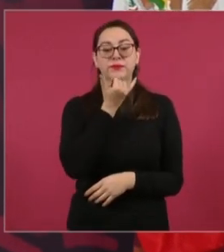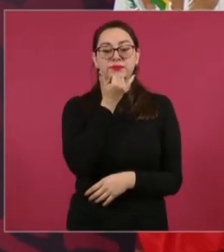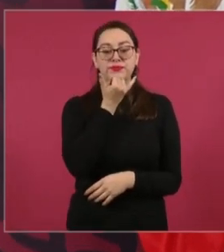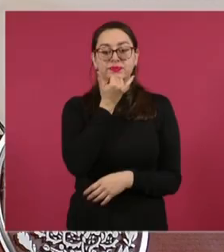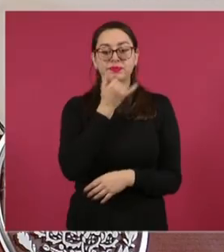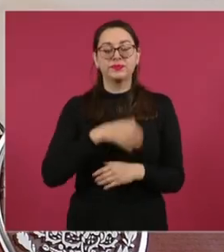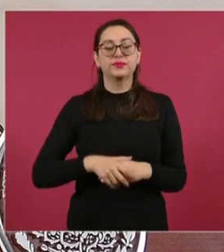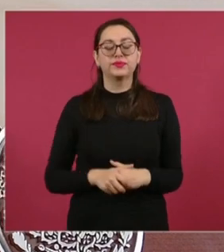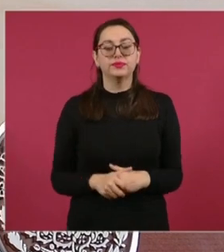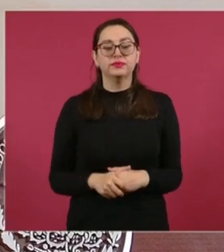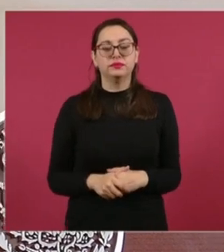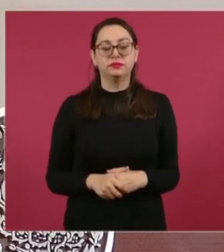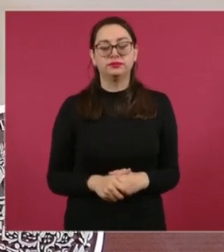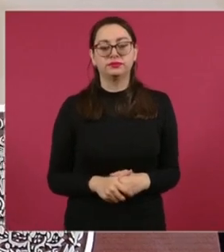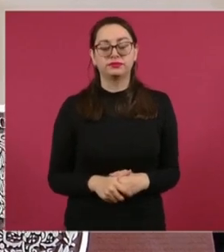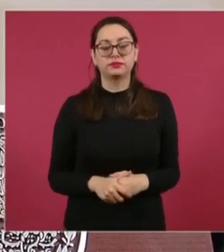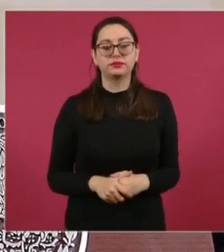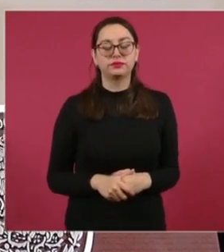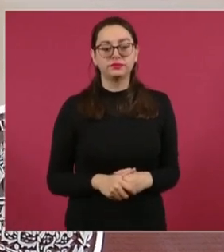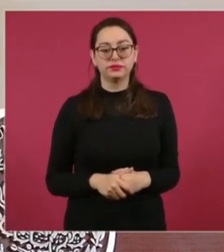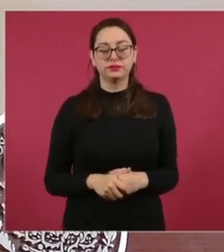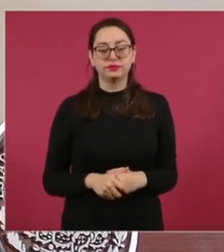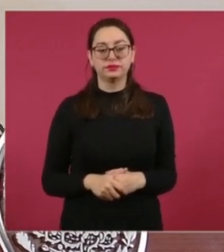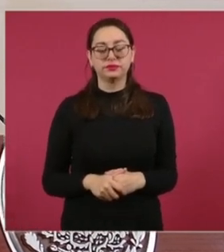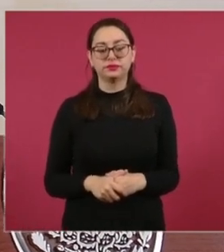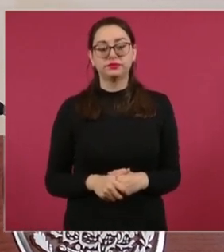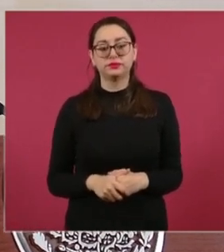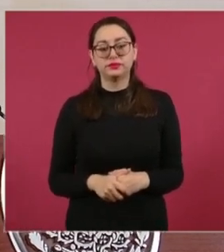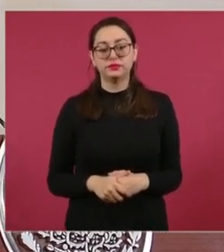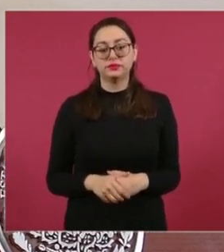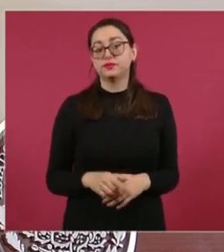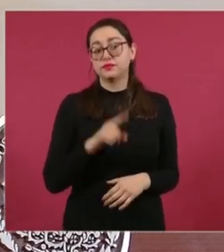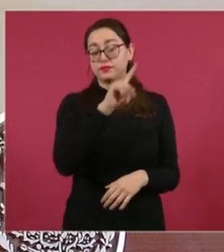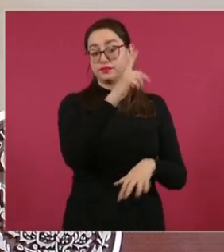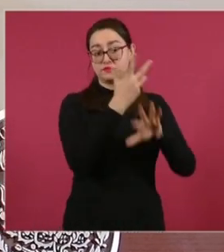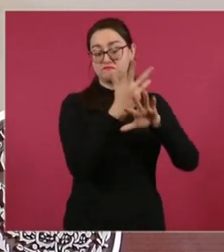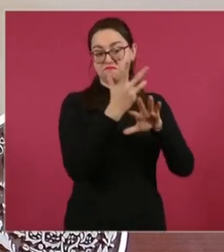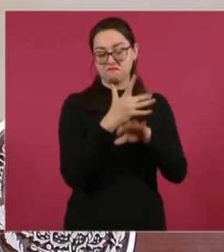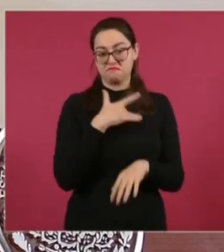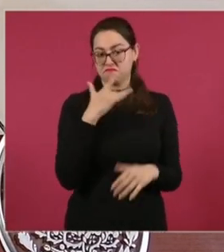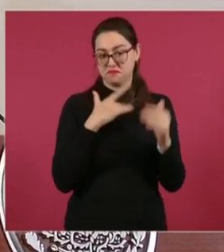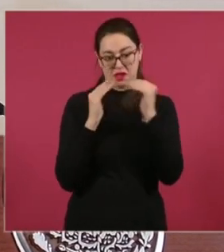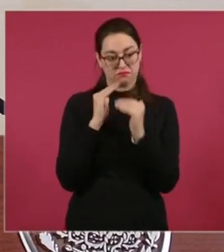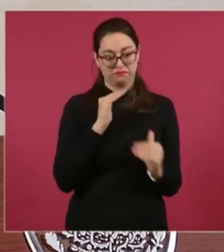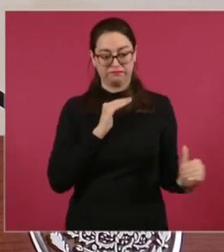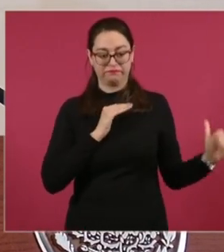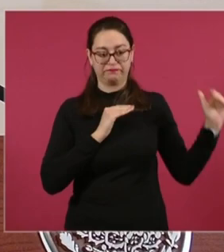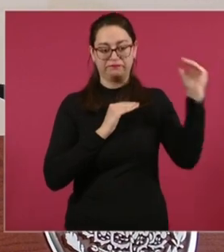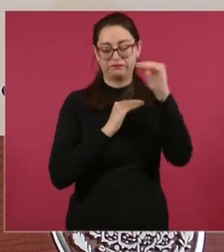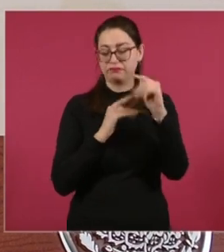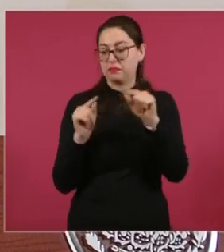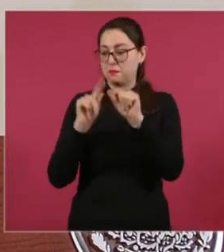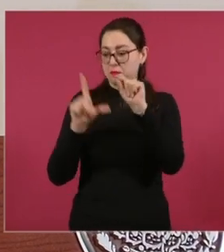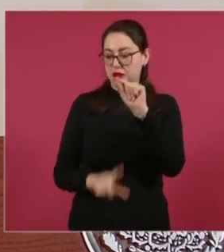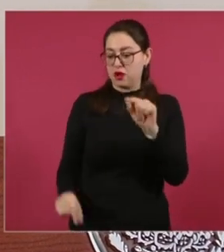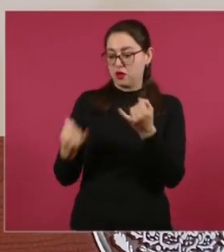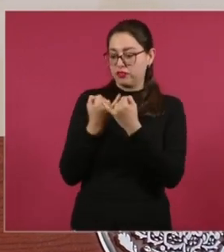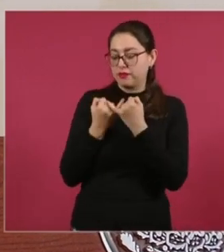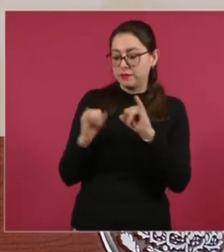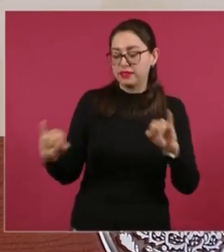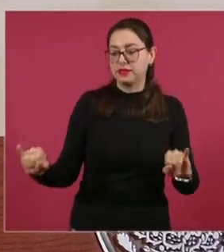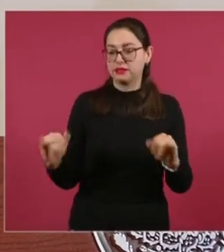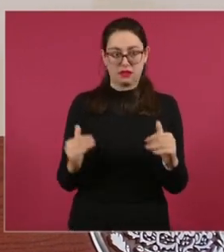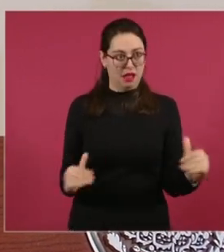respetar nuestra independencia, nuestra